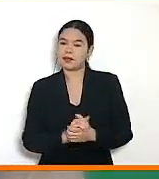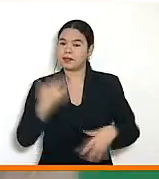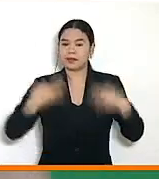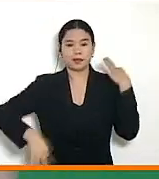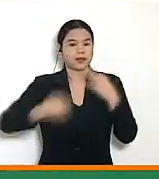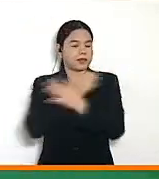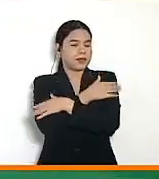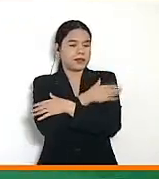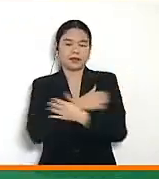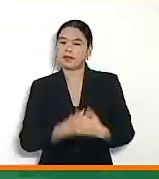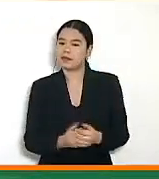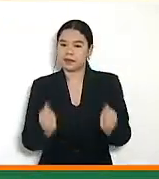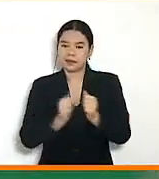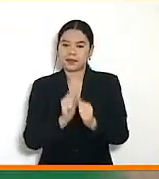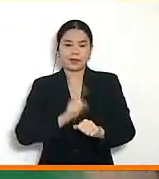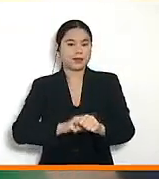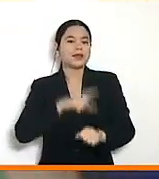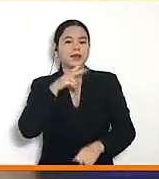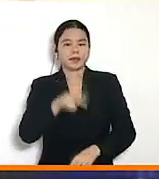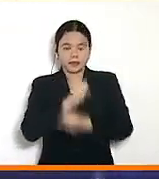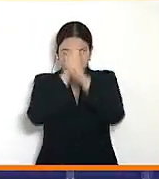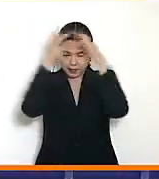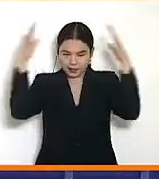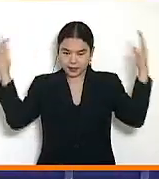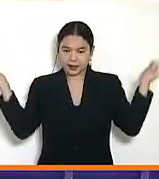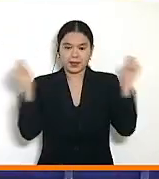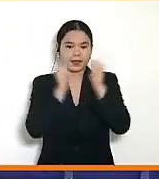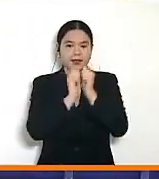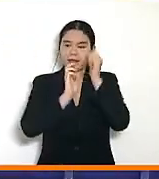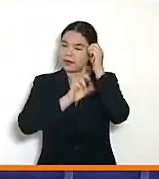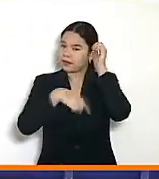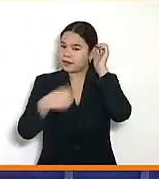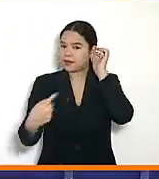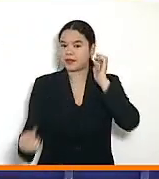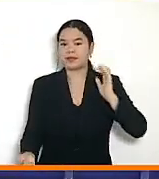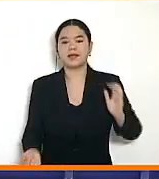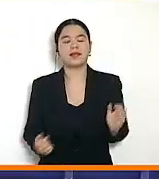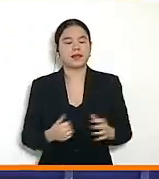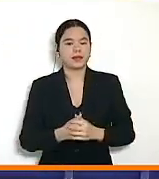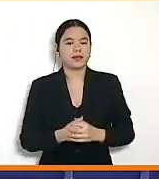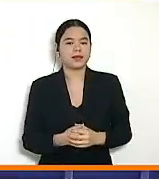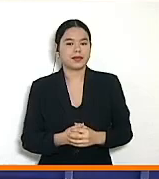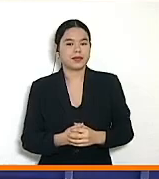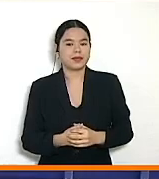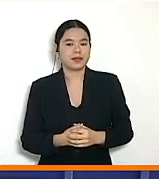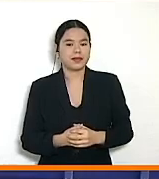felicidades ahora acompáñame hacer tus sueños una realidad junto a diario